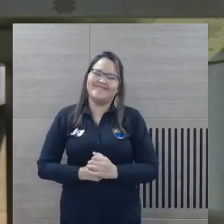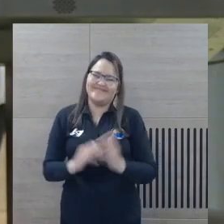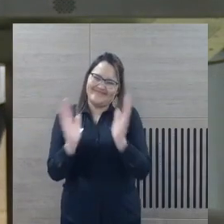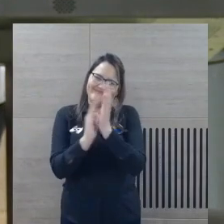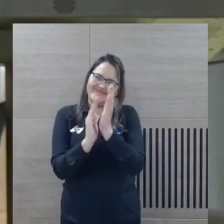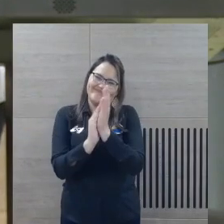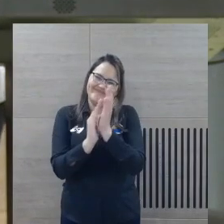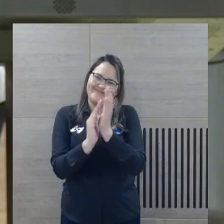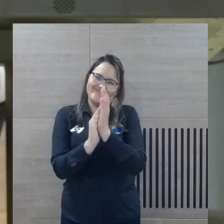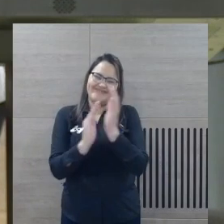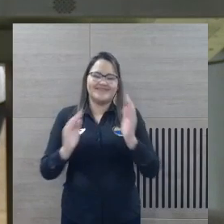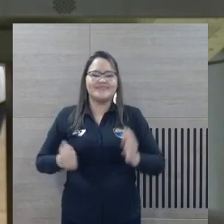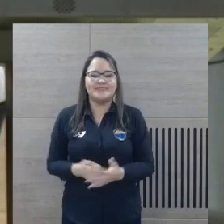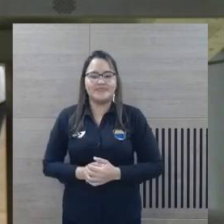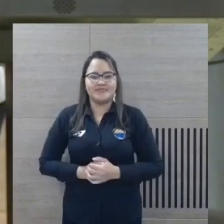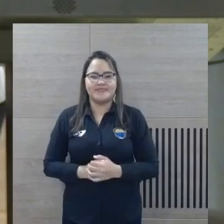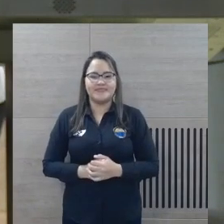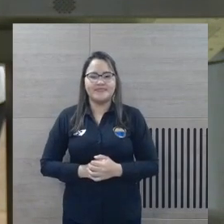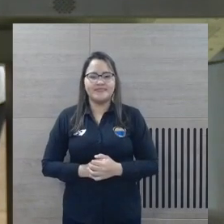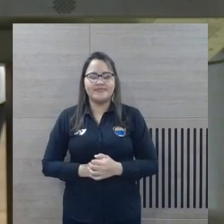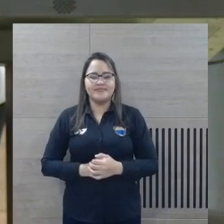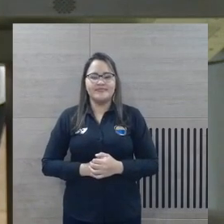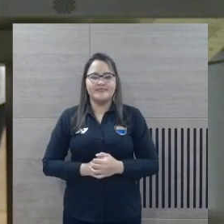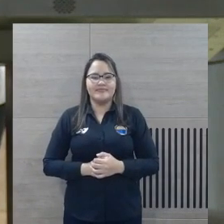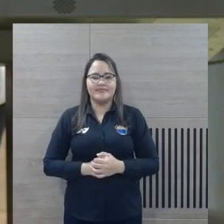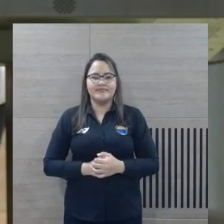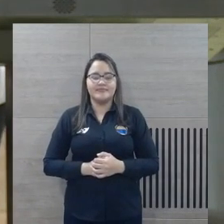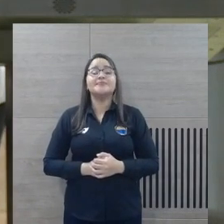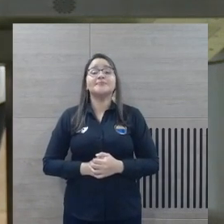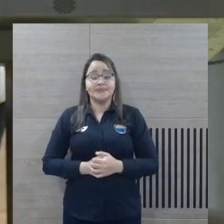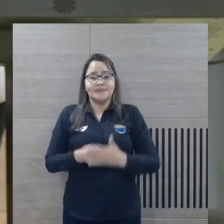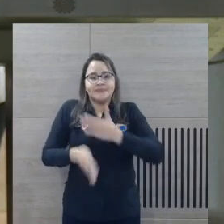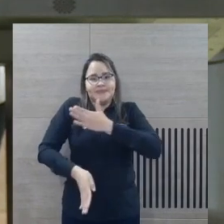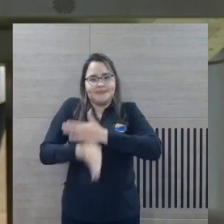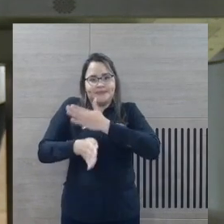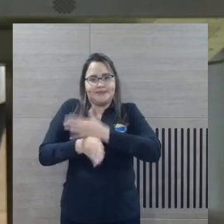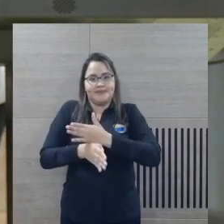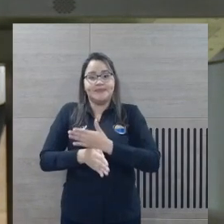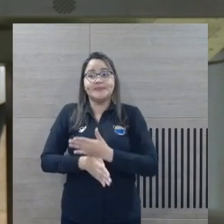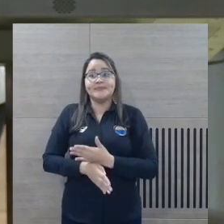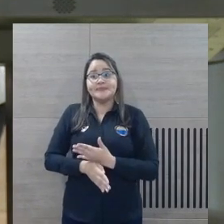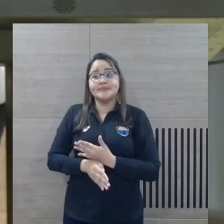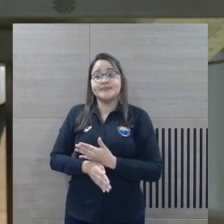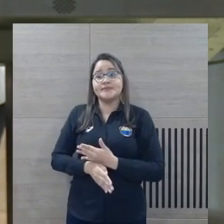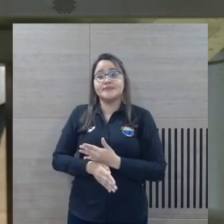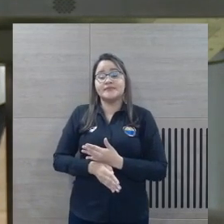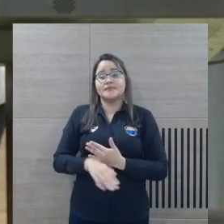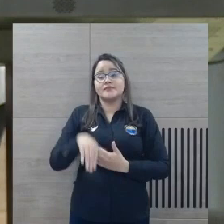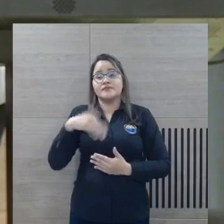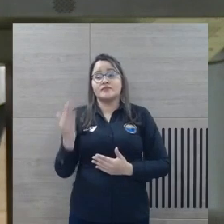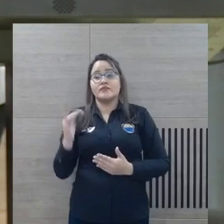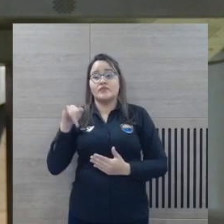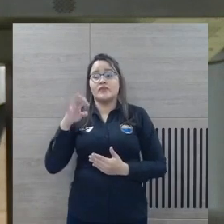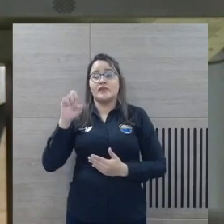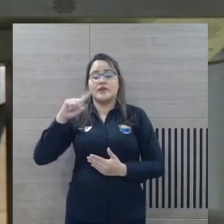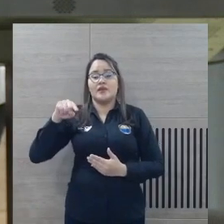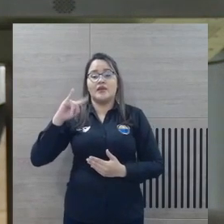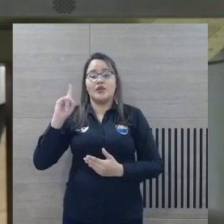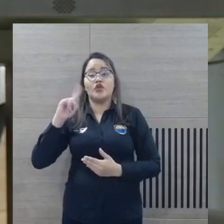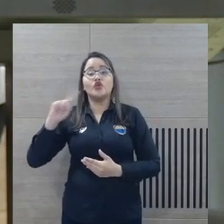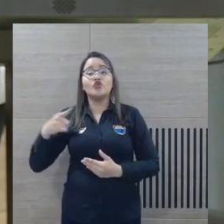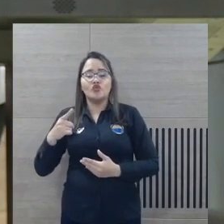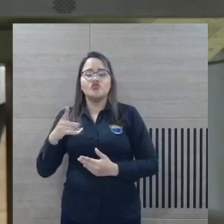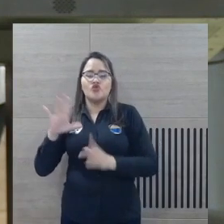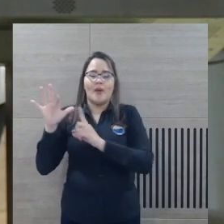Continuamos invitando al graduado Jesús David Pomares Vanegas, especialista en docencia universitaria de la Facultad de Educación, en representación